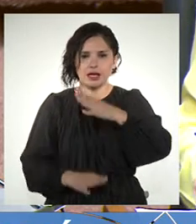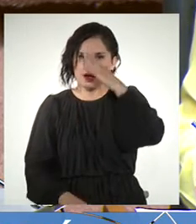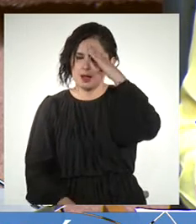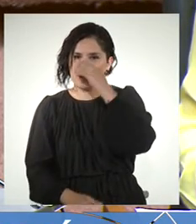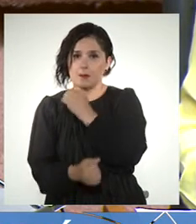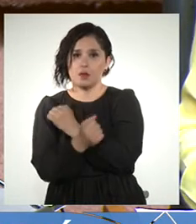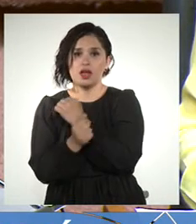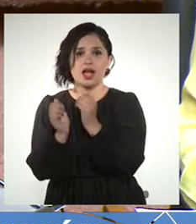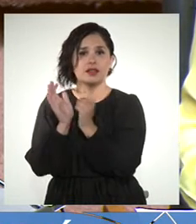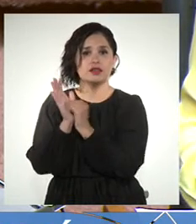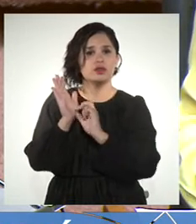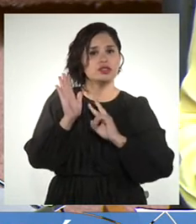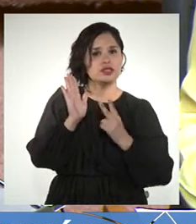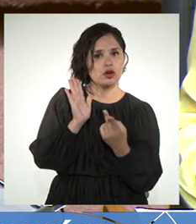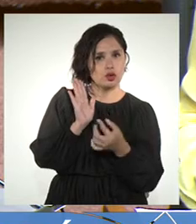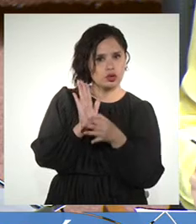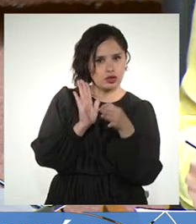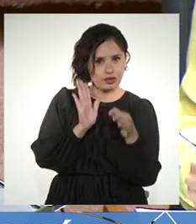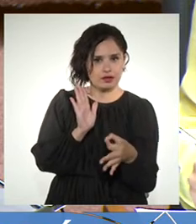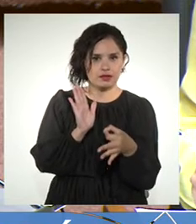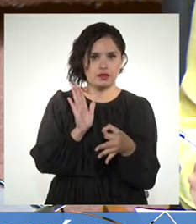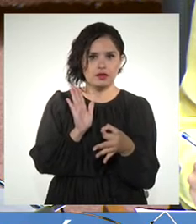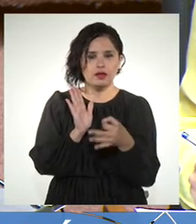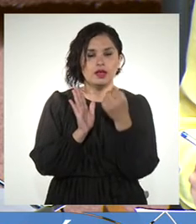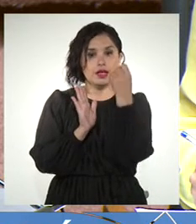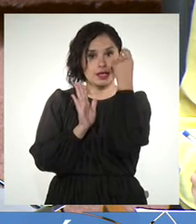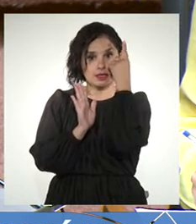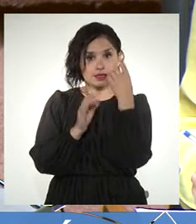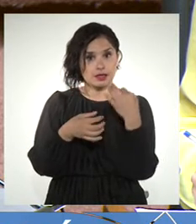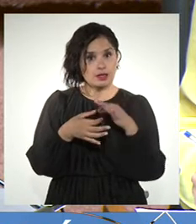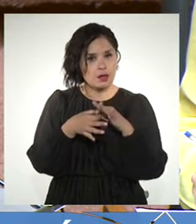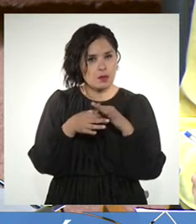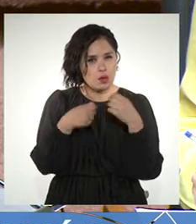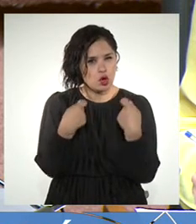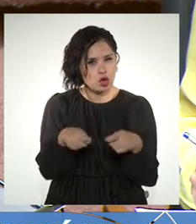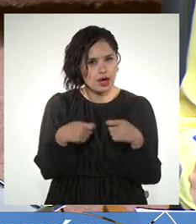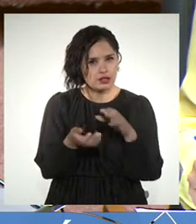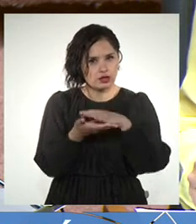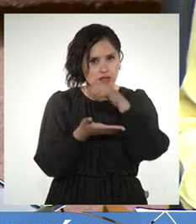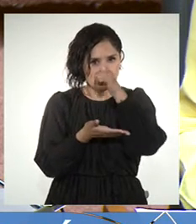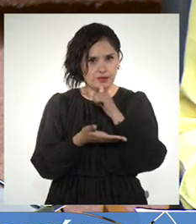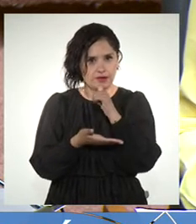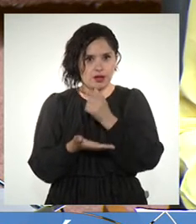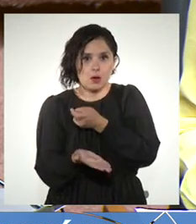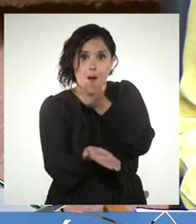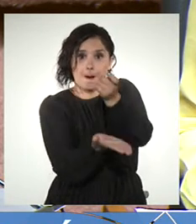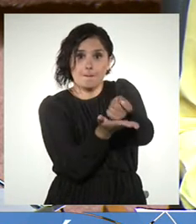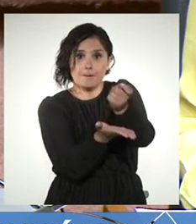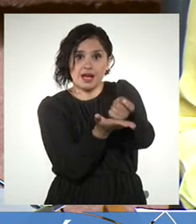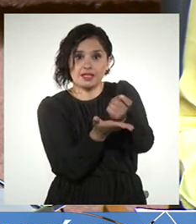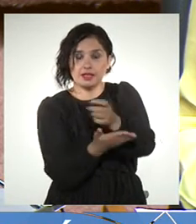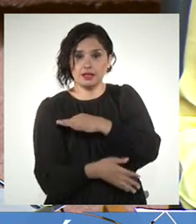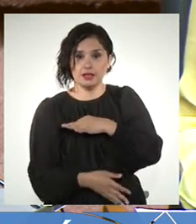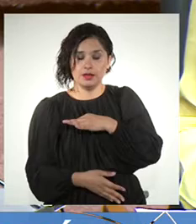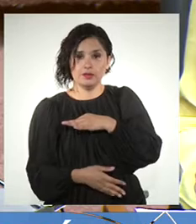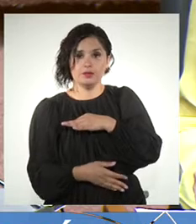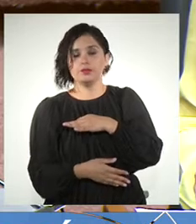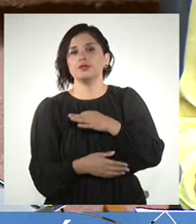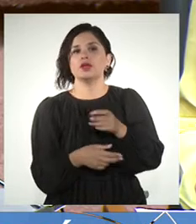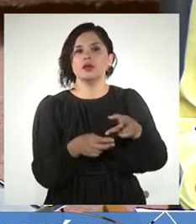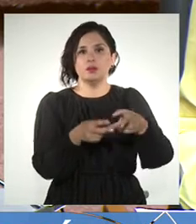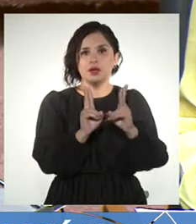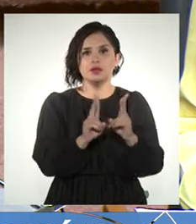en el artículo 2 y señala que se entenderá por gastos reservados aquellos egresos que por el Ministerio de esta ley se